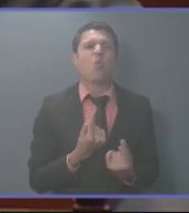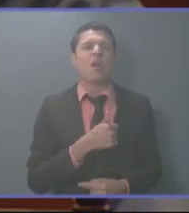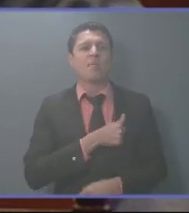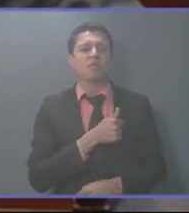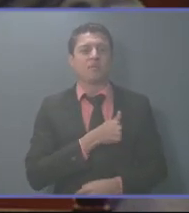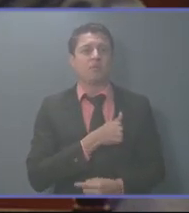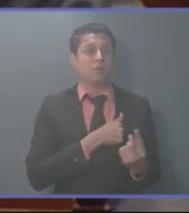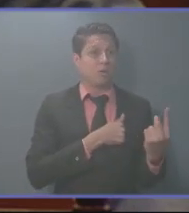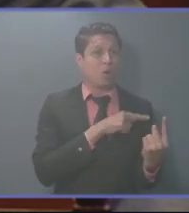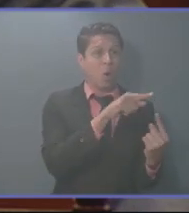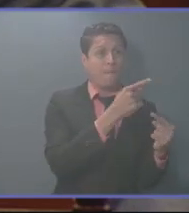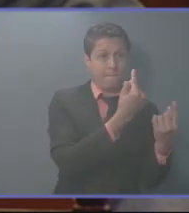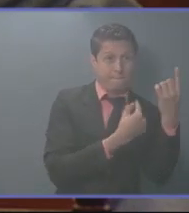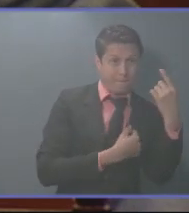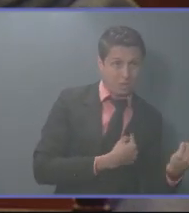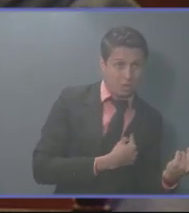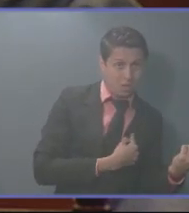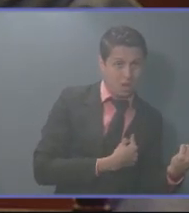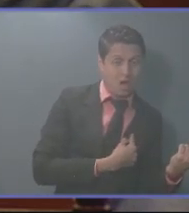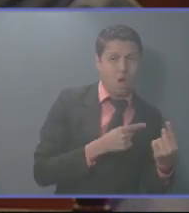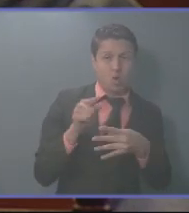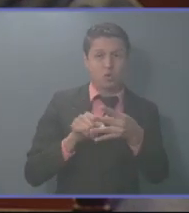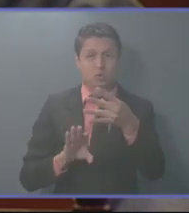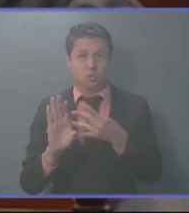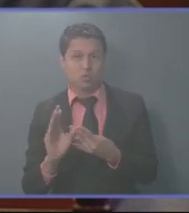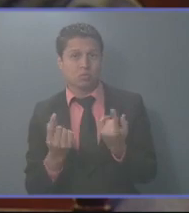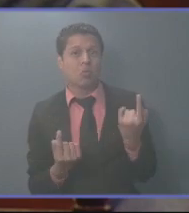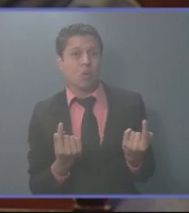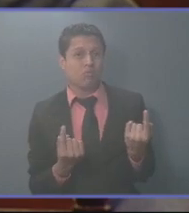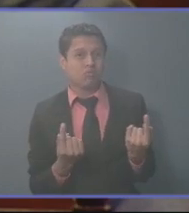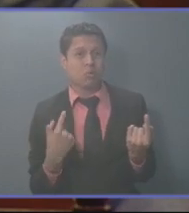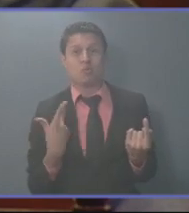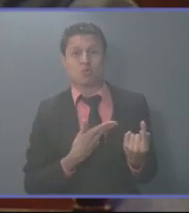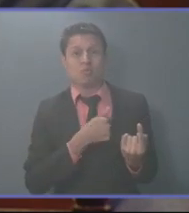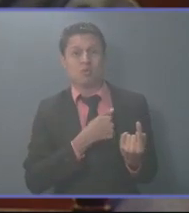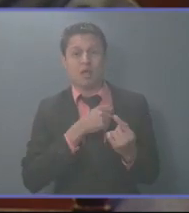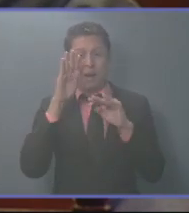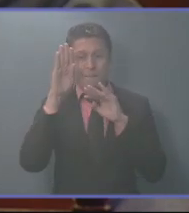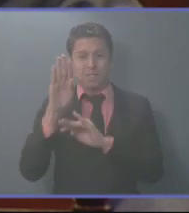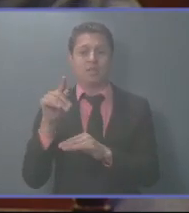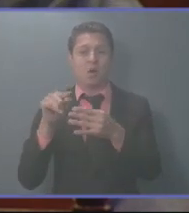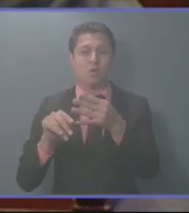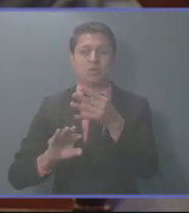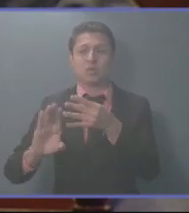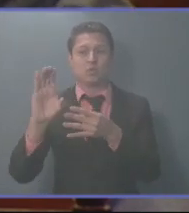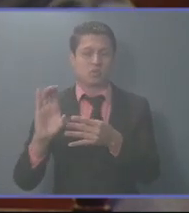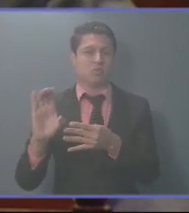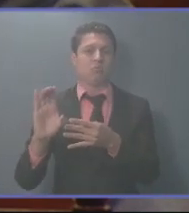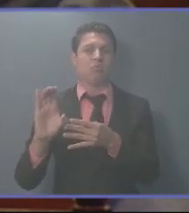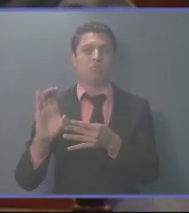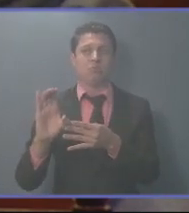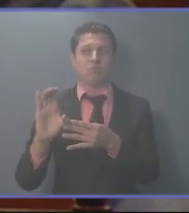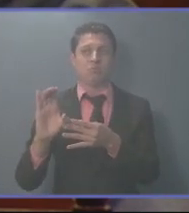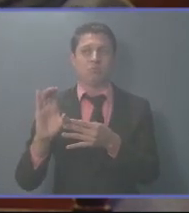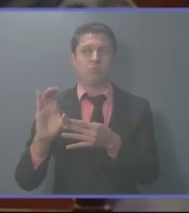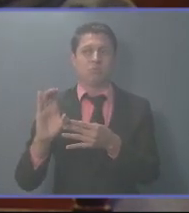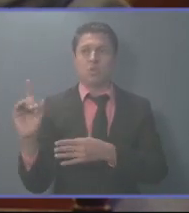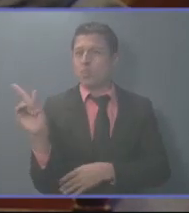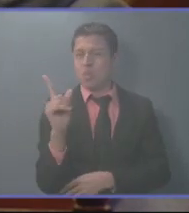nuestra obligación es obedecer la Constitución y no a